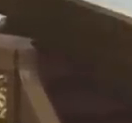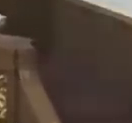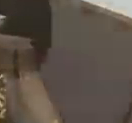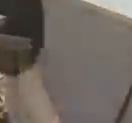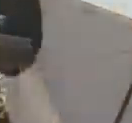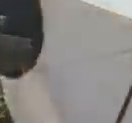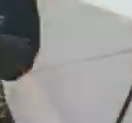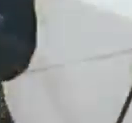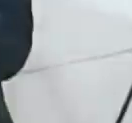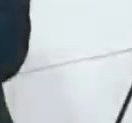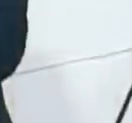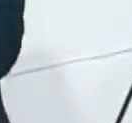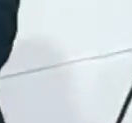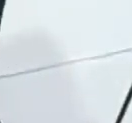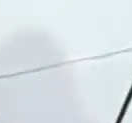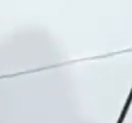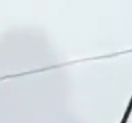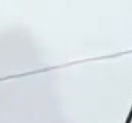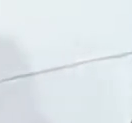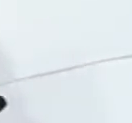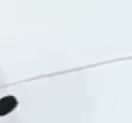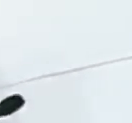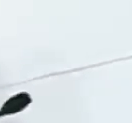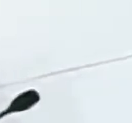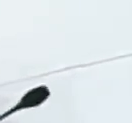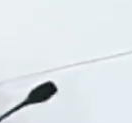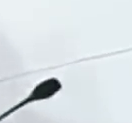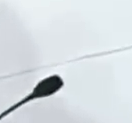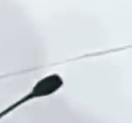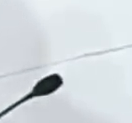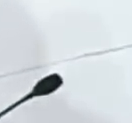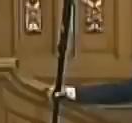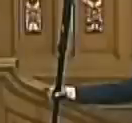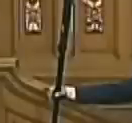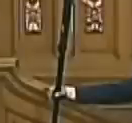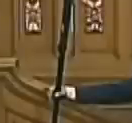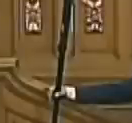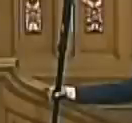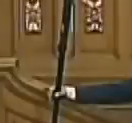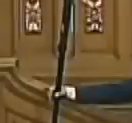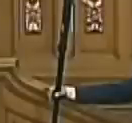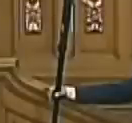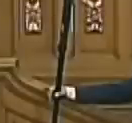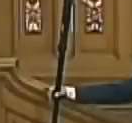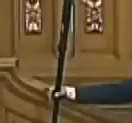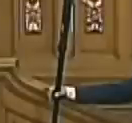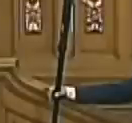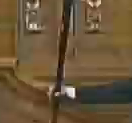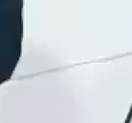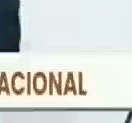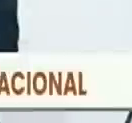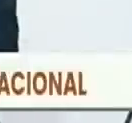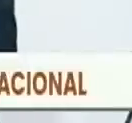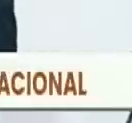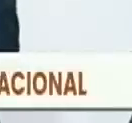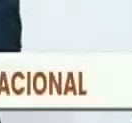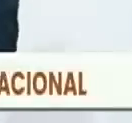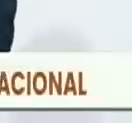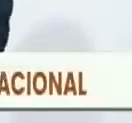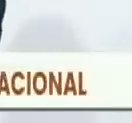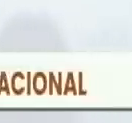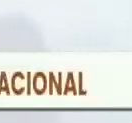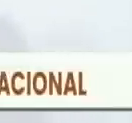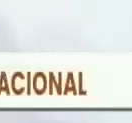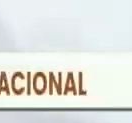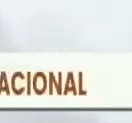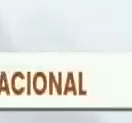un francés o portugués o checo o sueco pida que un país extranjero invada un país europeo?